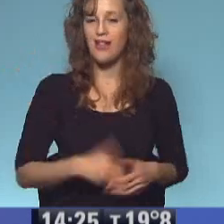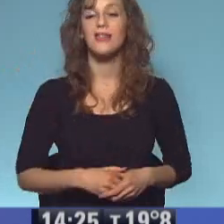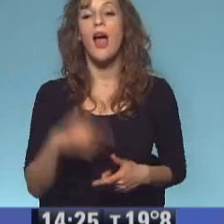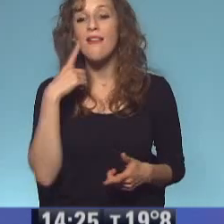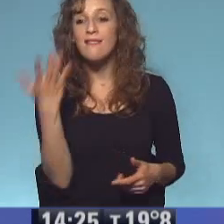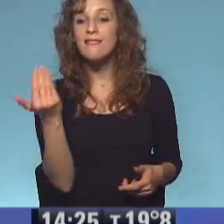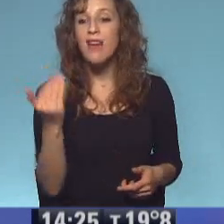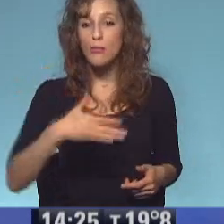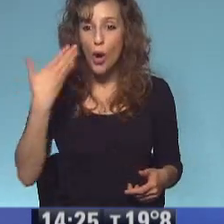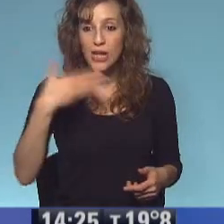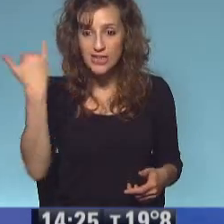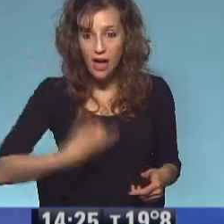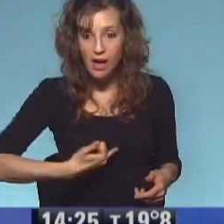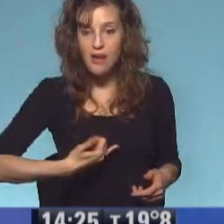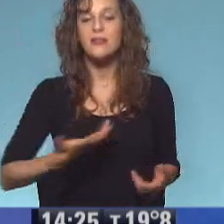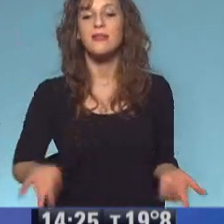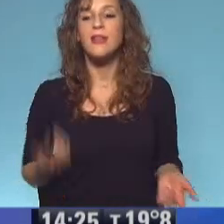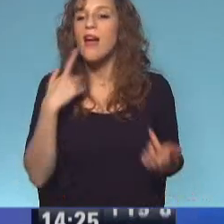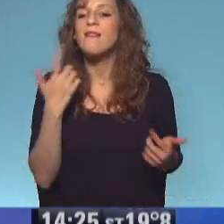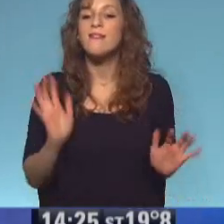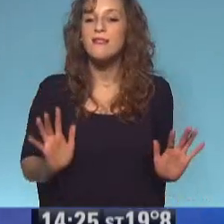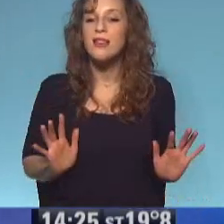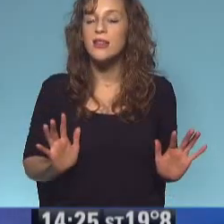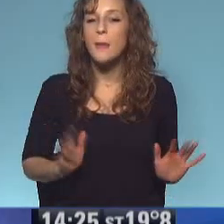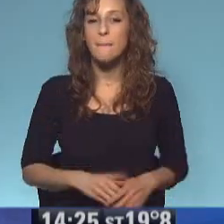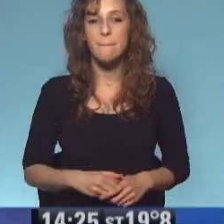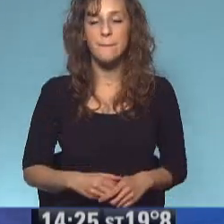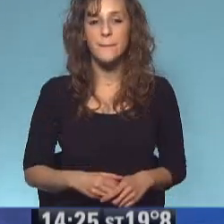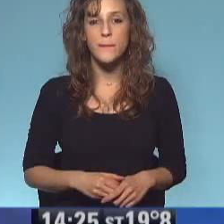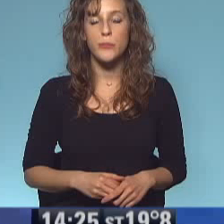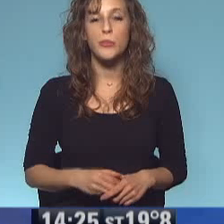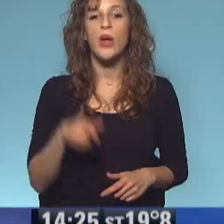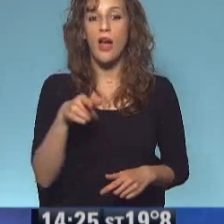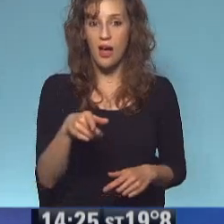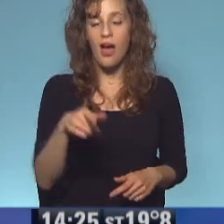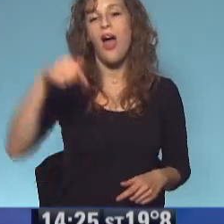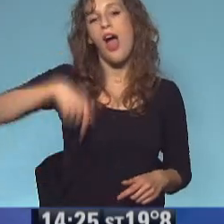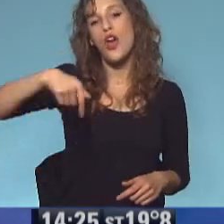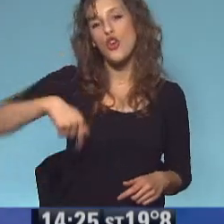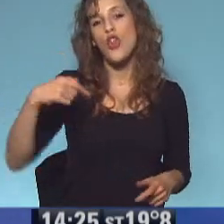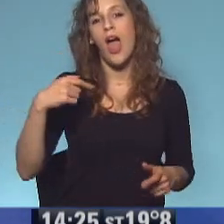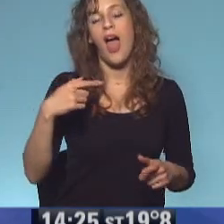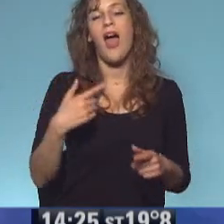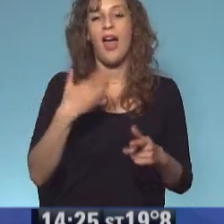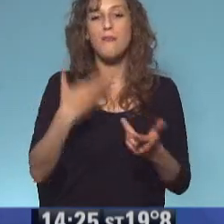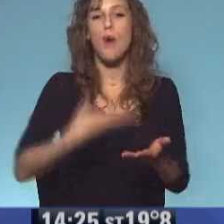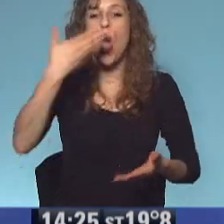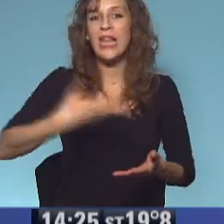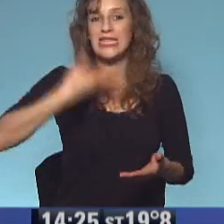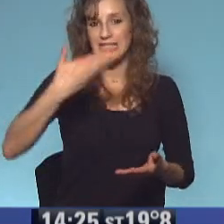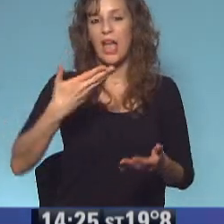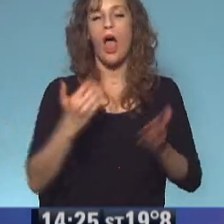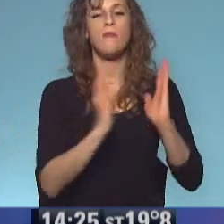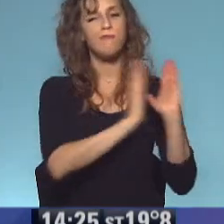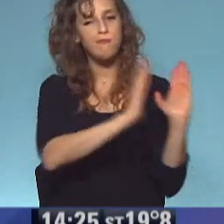poesía. Tenemos la poesía. Sí, esperen que nos perdimos. A ver. Había que armar la poesía. Está muy desordenada esta poesía,